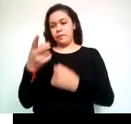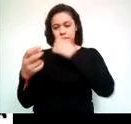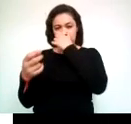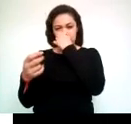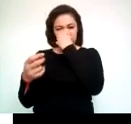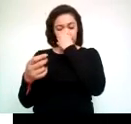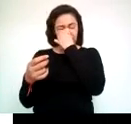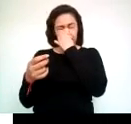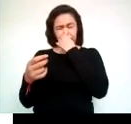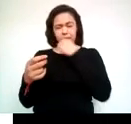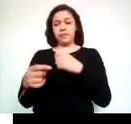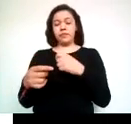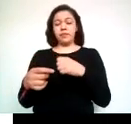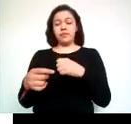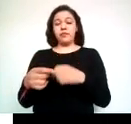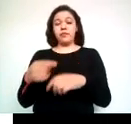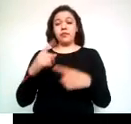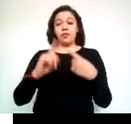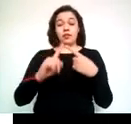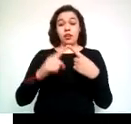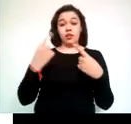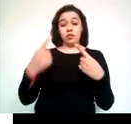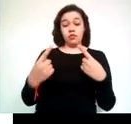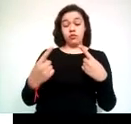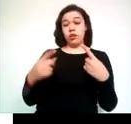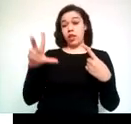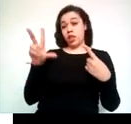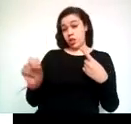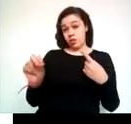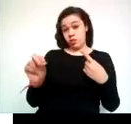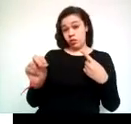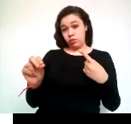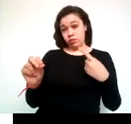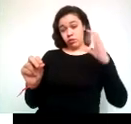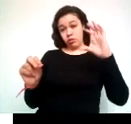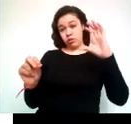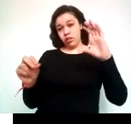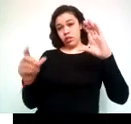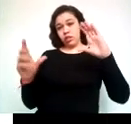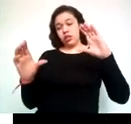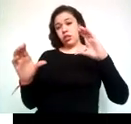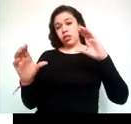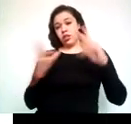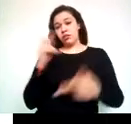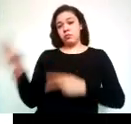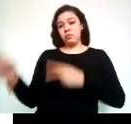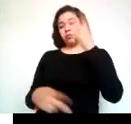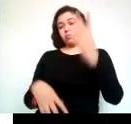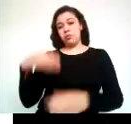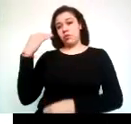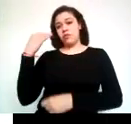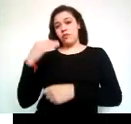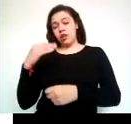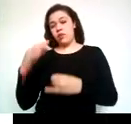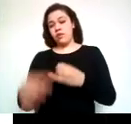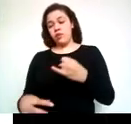1 todas las respuestas fueron que no, entonces finaliza el cuestionario y no es necesario que siga contestando las